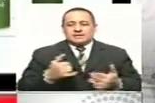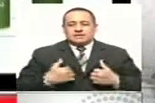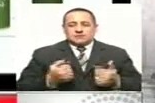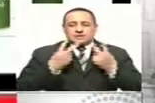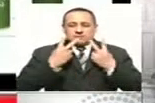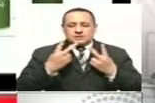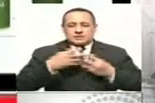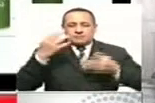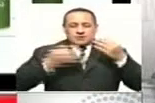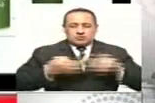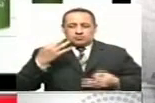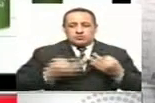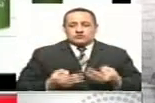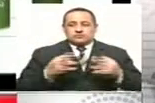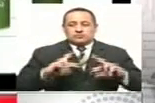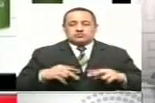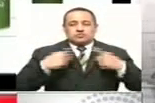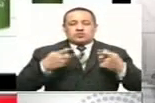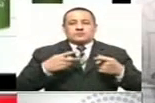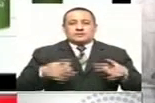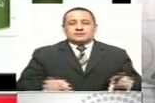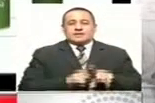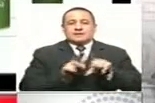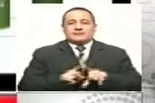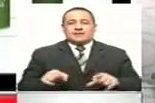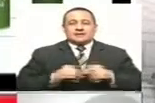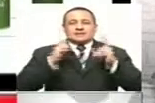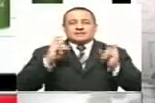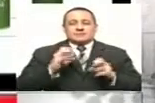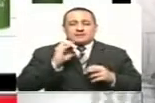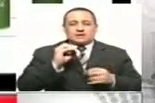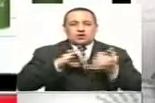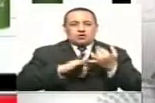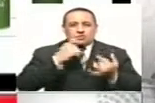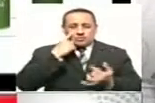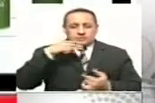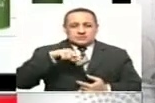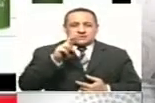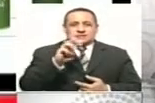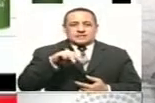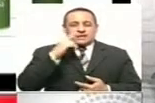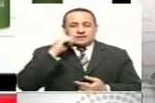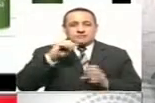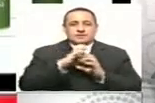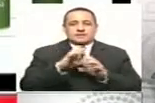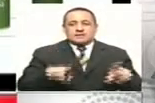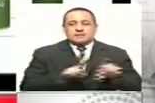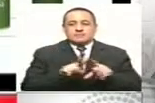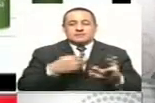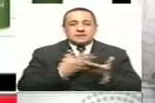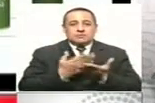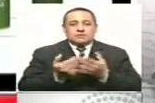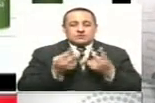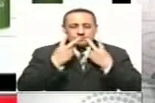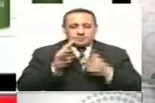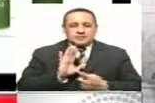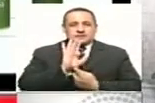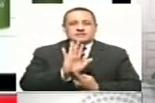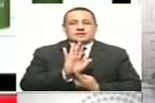del presupuesto. También, en el caso de OCINERMIN, por ejemplo, se ha transferido